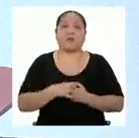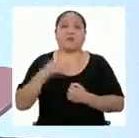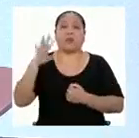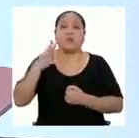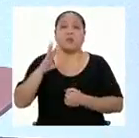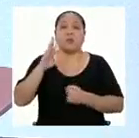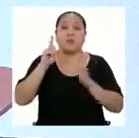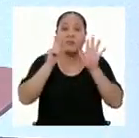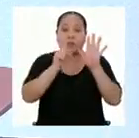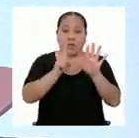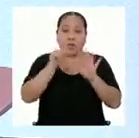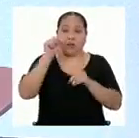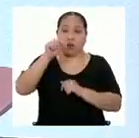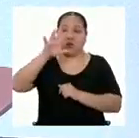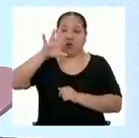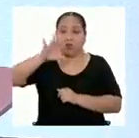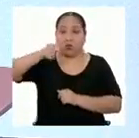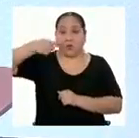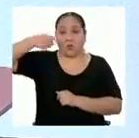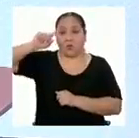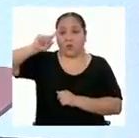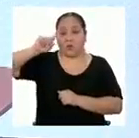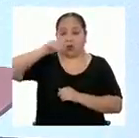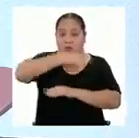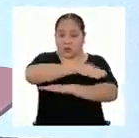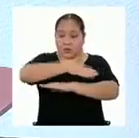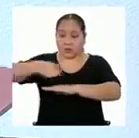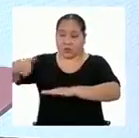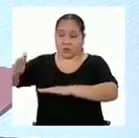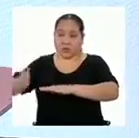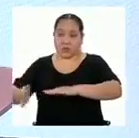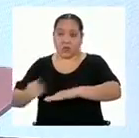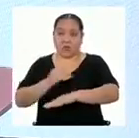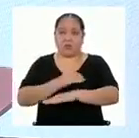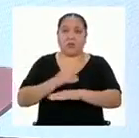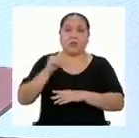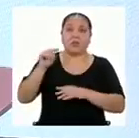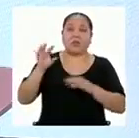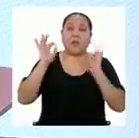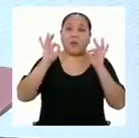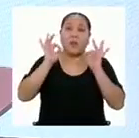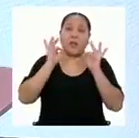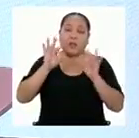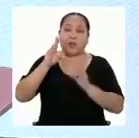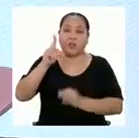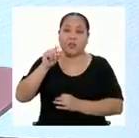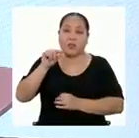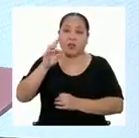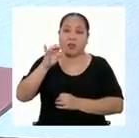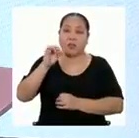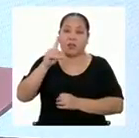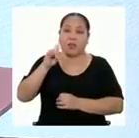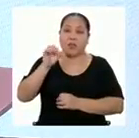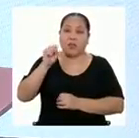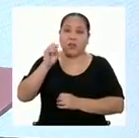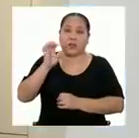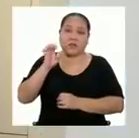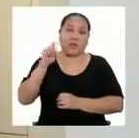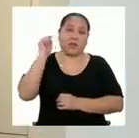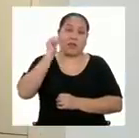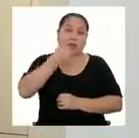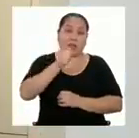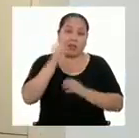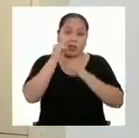Aproximadamente 6.5 millones de millas cuadradas de bosques tienen un alto riesgo de degradarse en los próximos 10